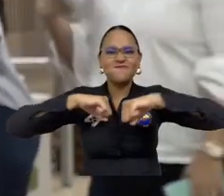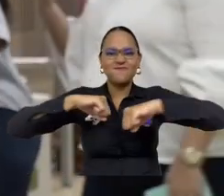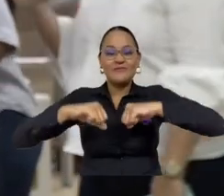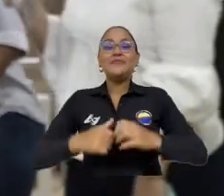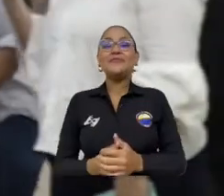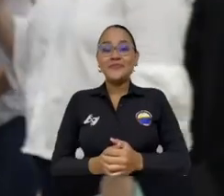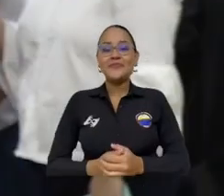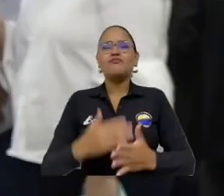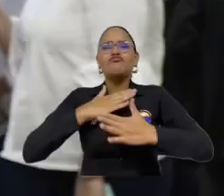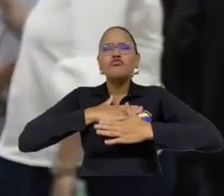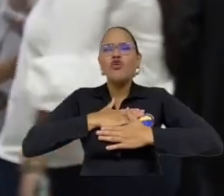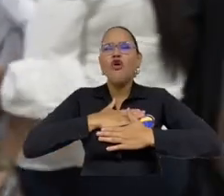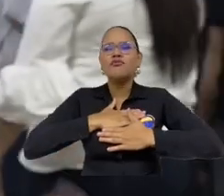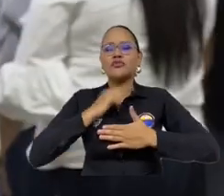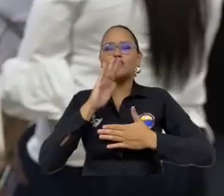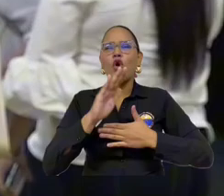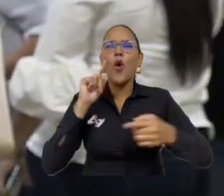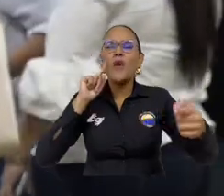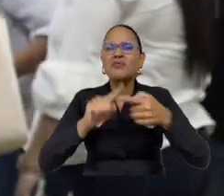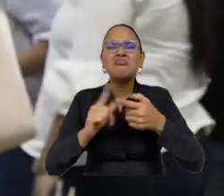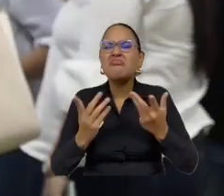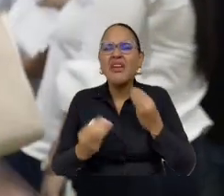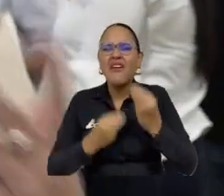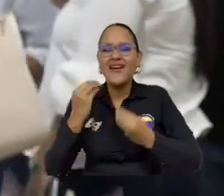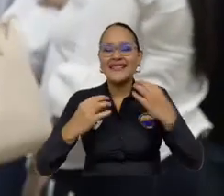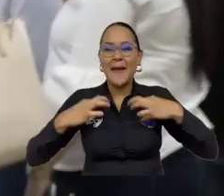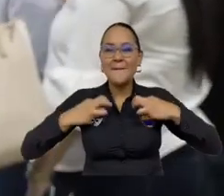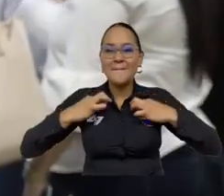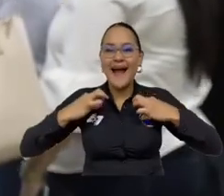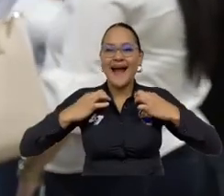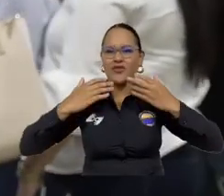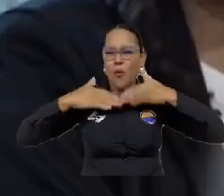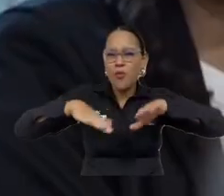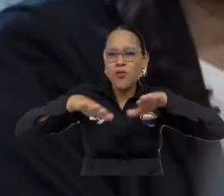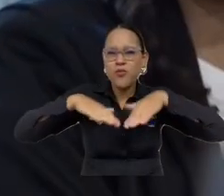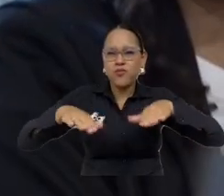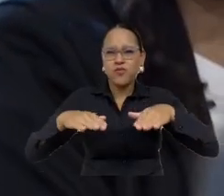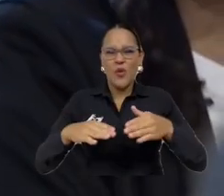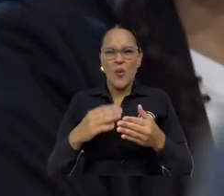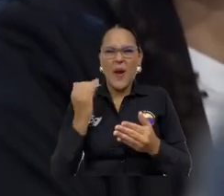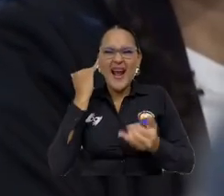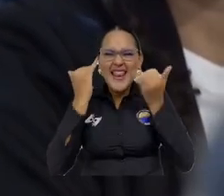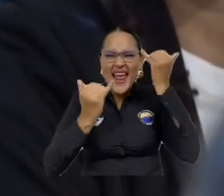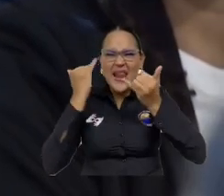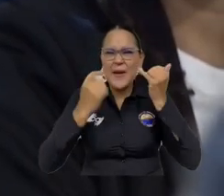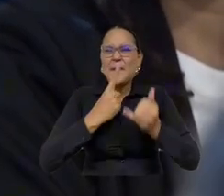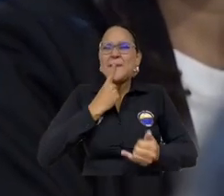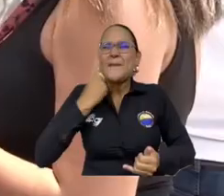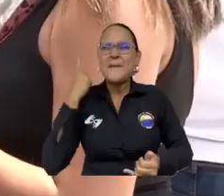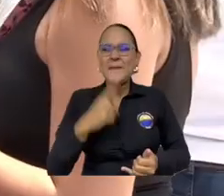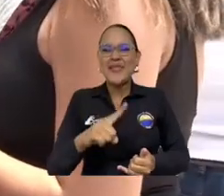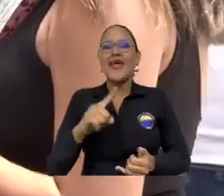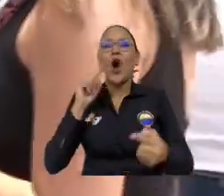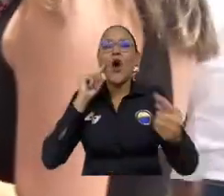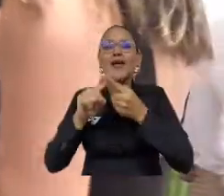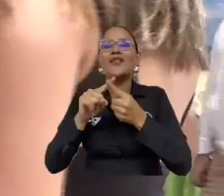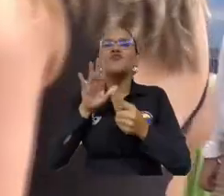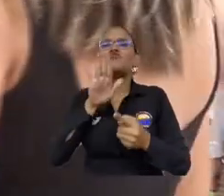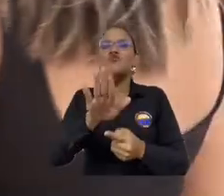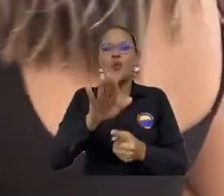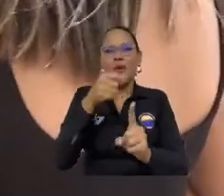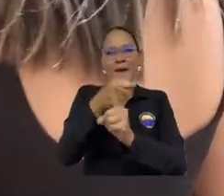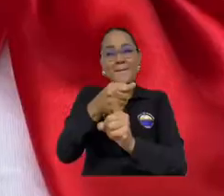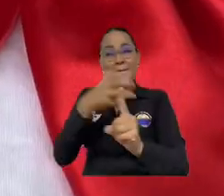marca que se encarga de crear, diseñar y distribuir prendas disruptivas para comunidades minoritarias y generar